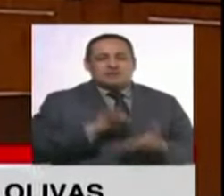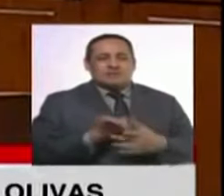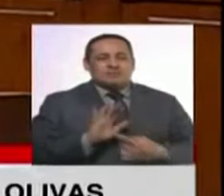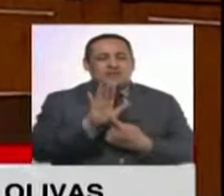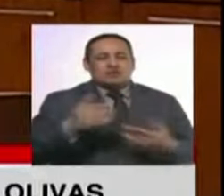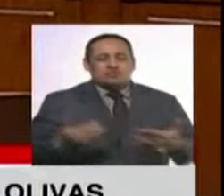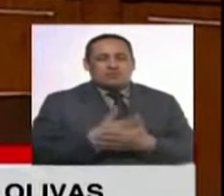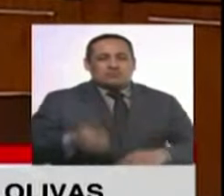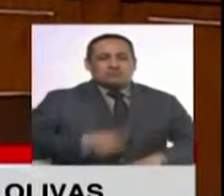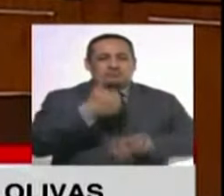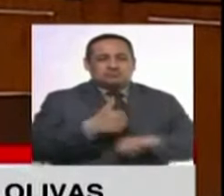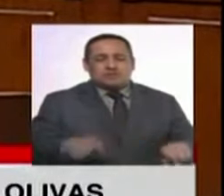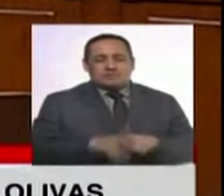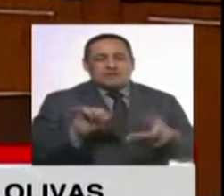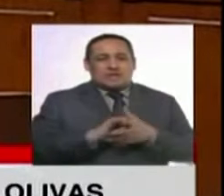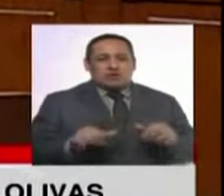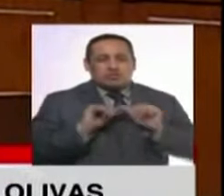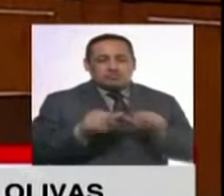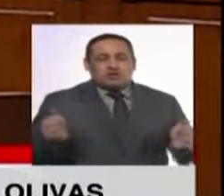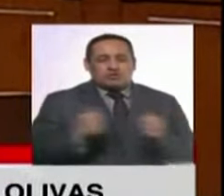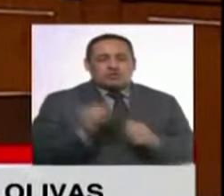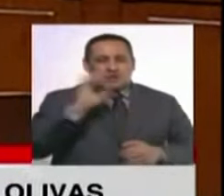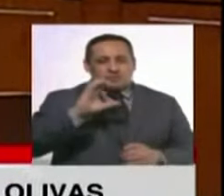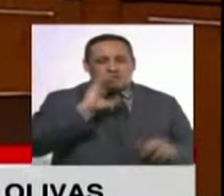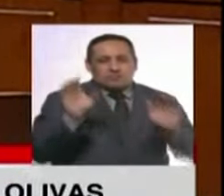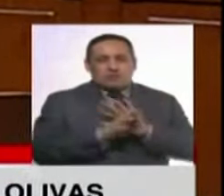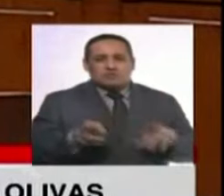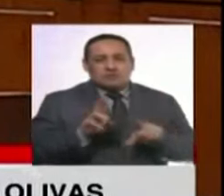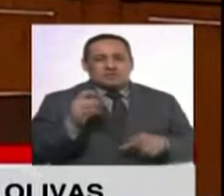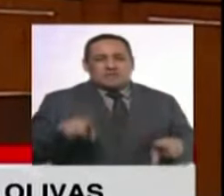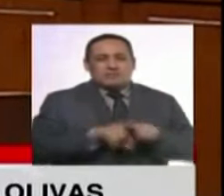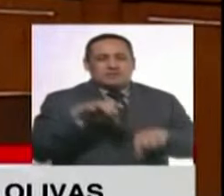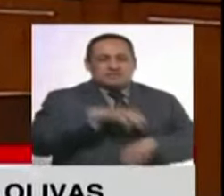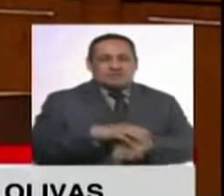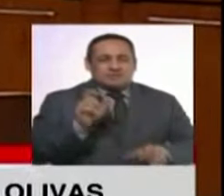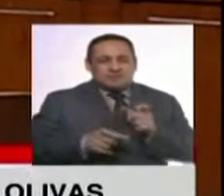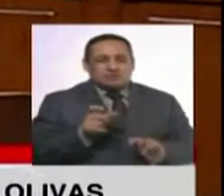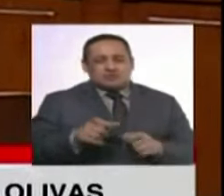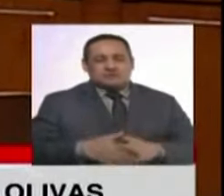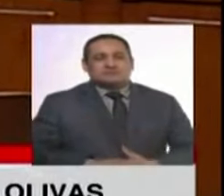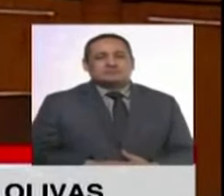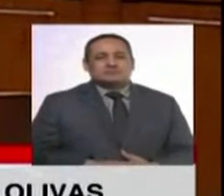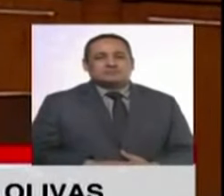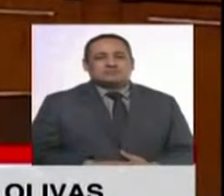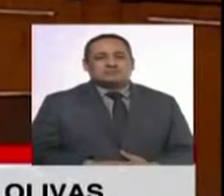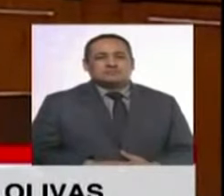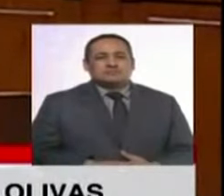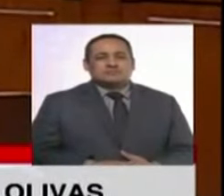ha emitido al nuevo comandante general que continúe con la búsqueda y ubicación de captura de esas personas